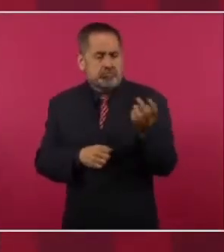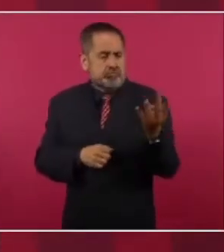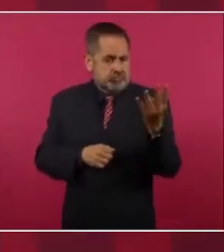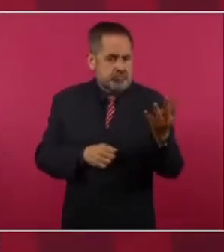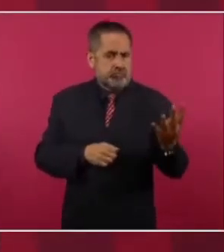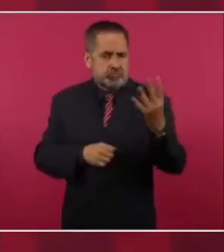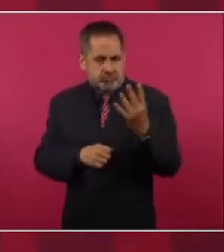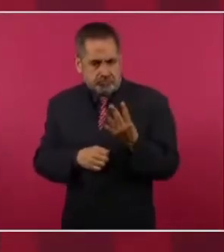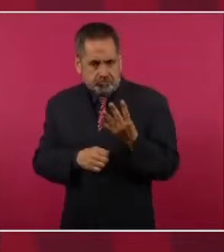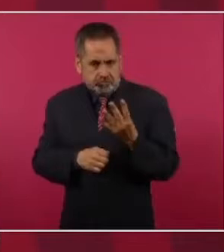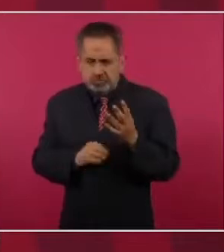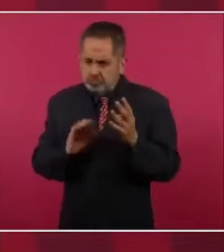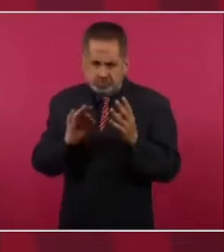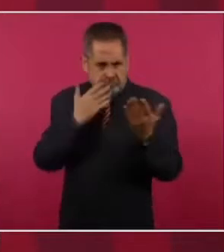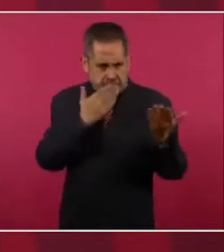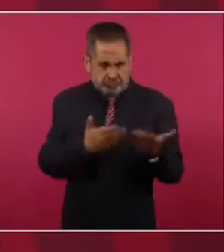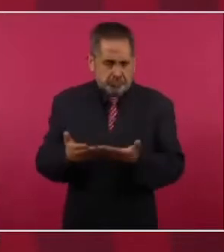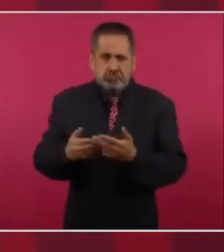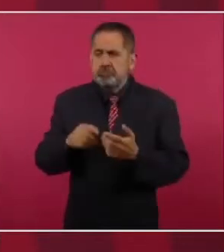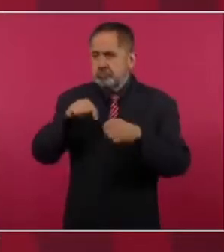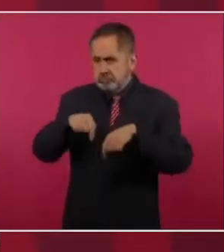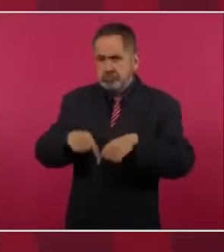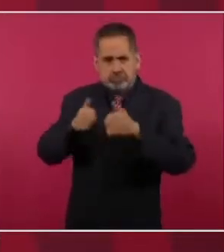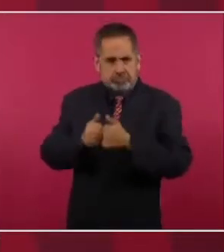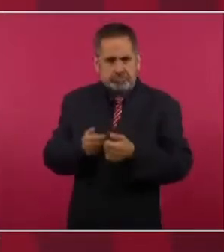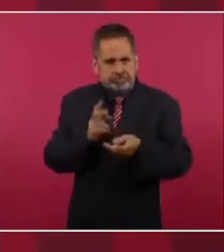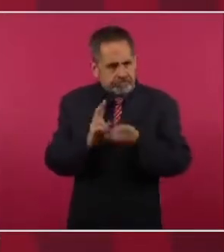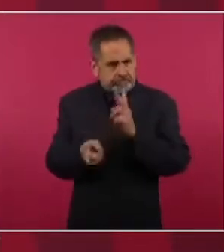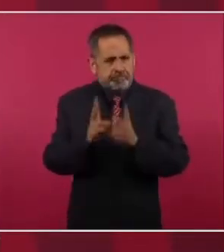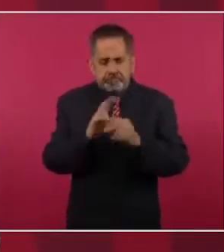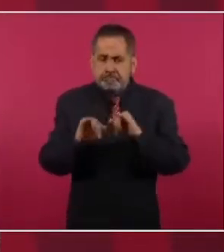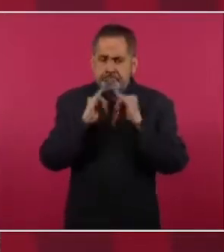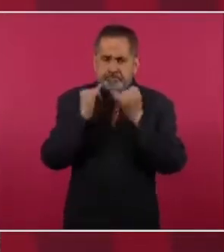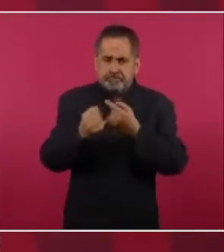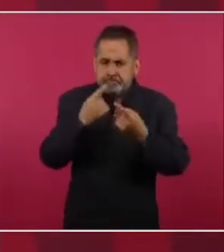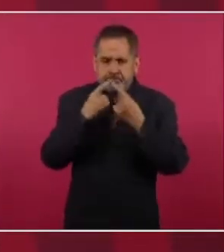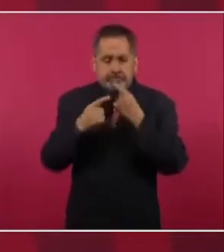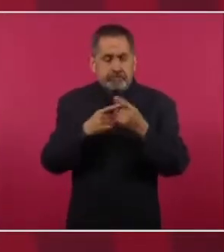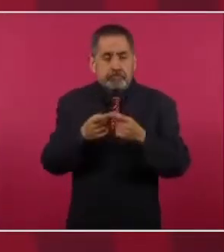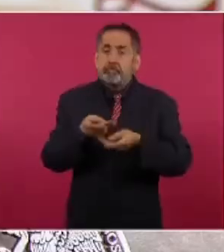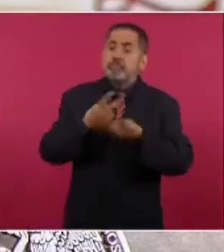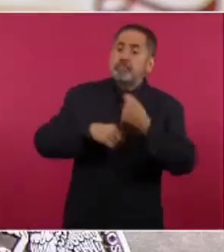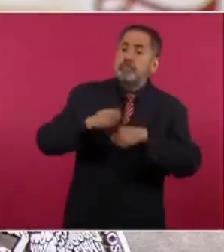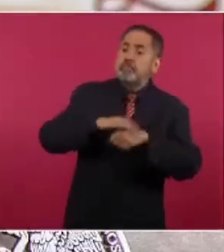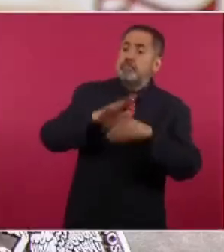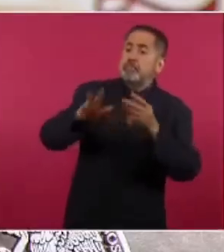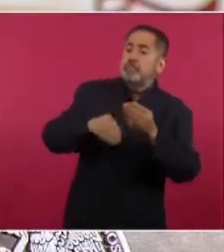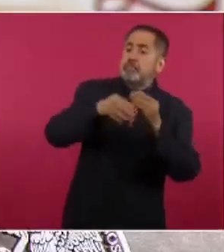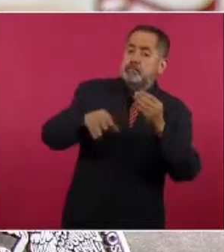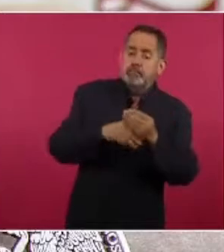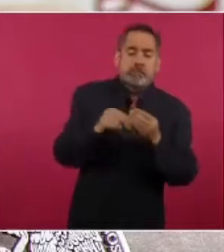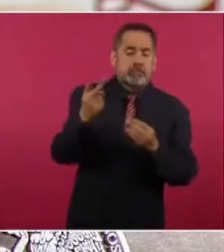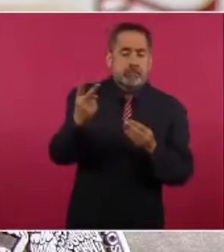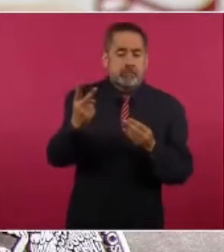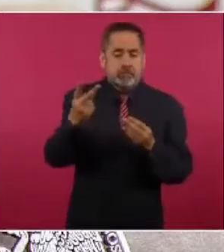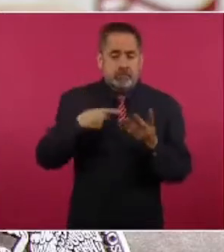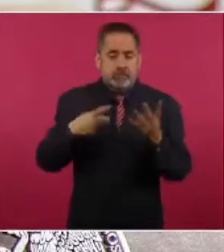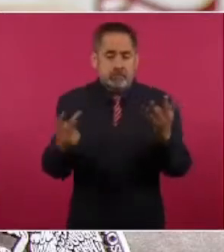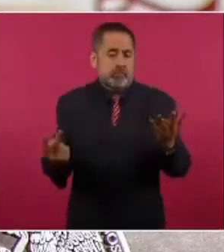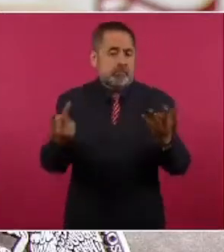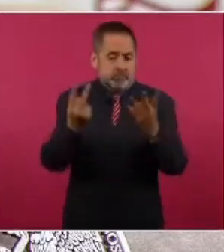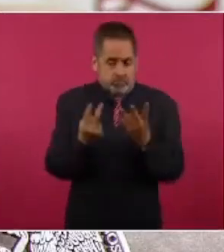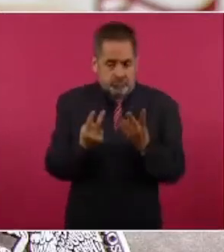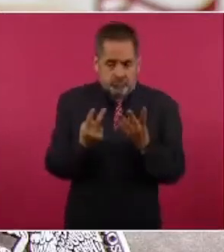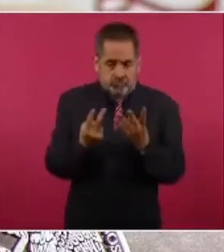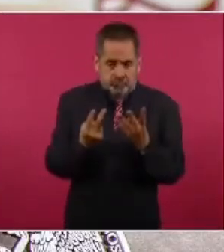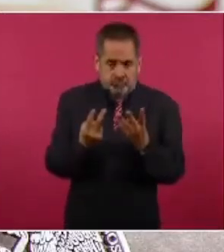4 estaban aquí, estuvieron aquí, empezamos la reunión y luego se sumaron otros 2. Y lo que